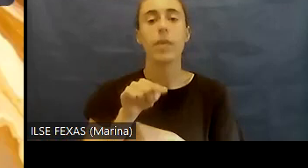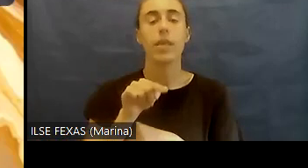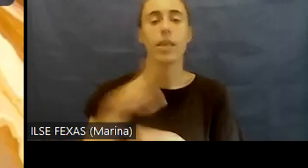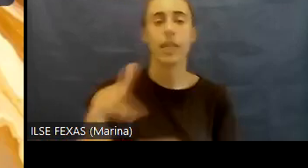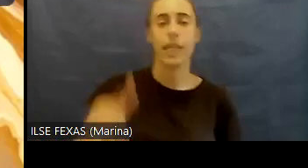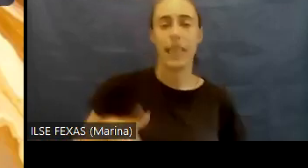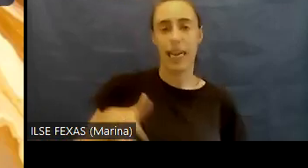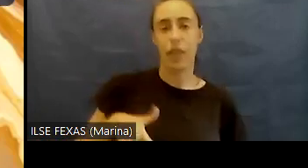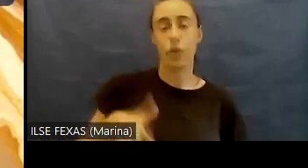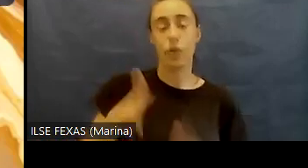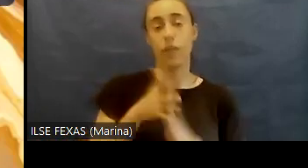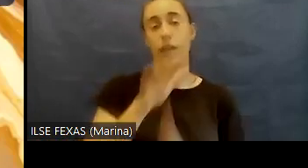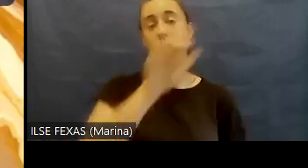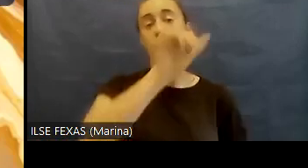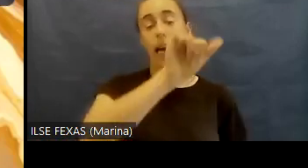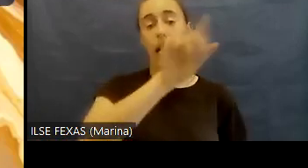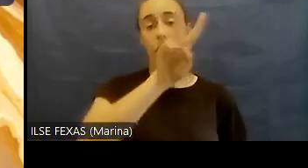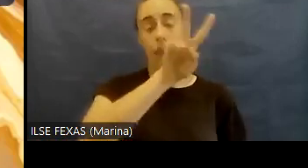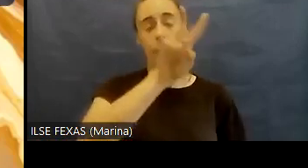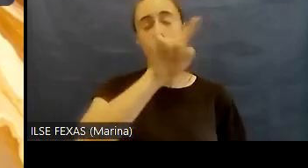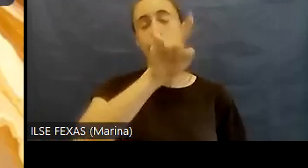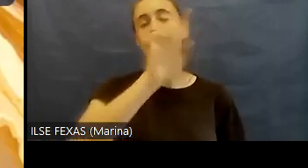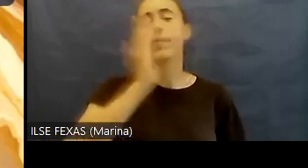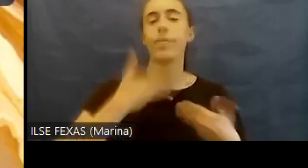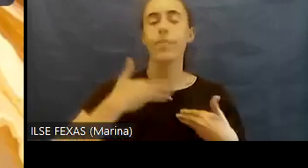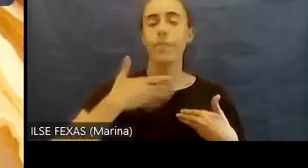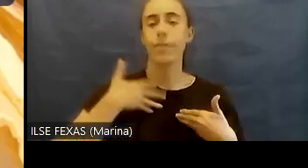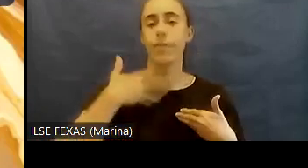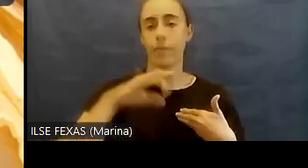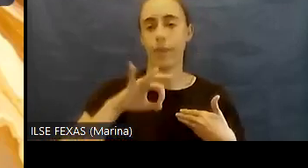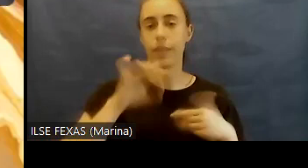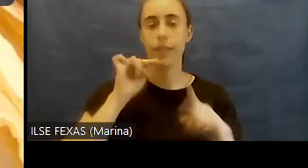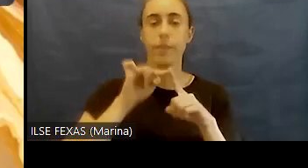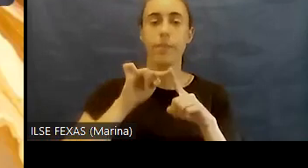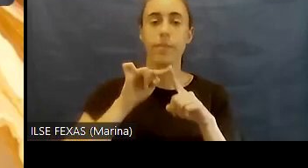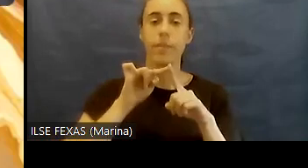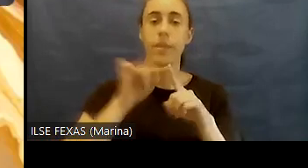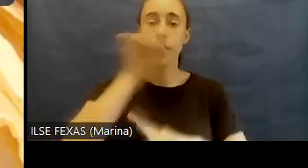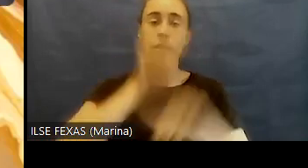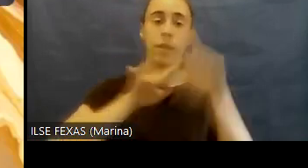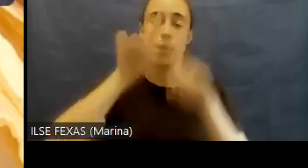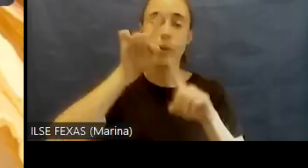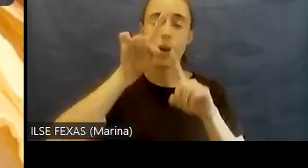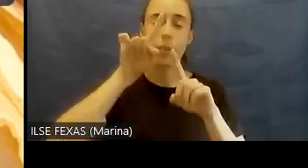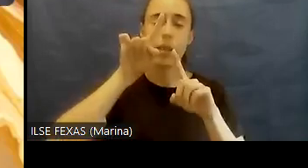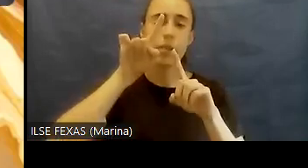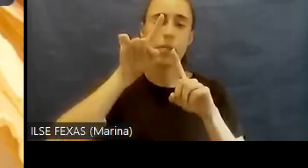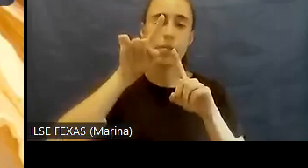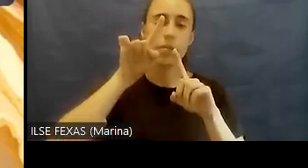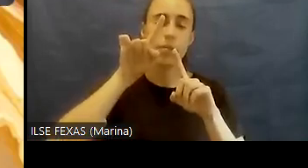Por lo tanto, el gel de aloe vera puede ayudarnos a revertir pequeñas alteraciones a nivel